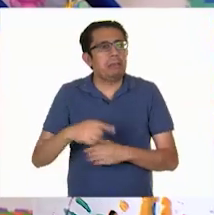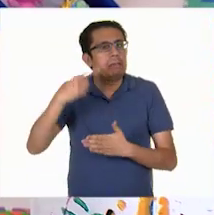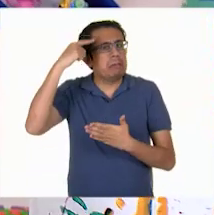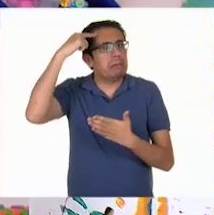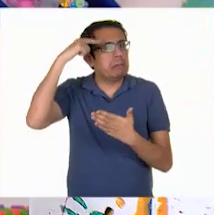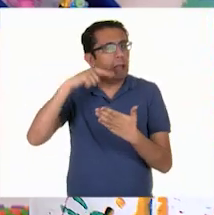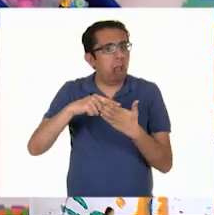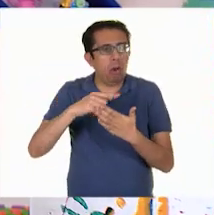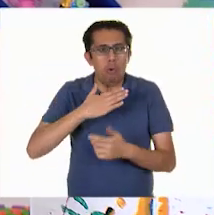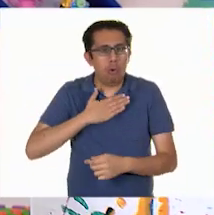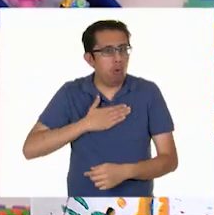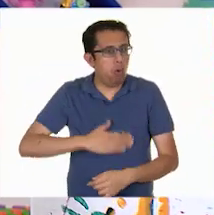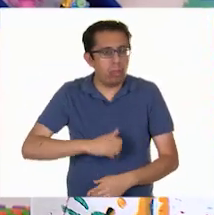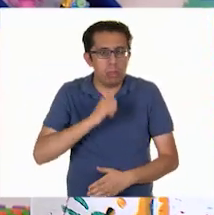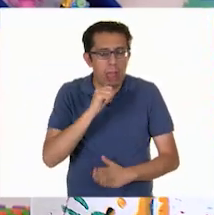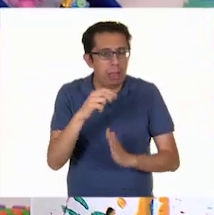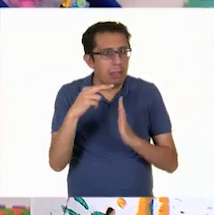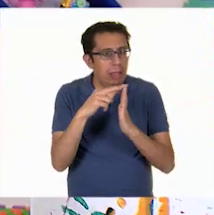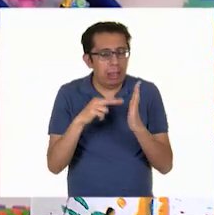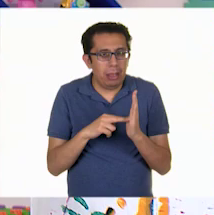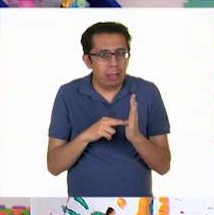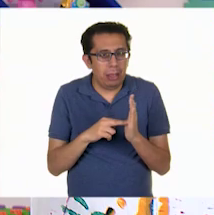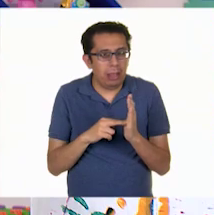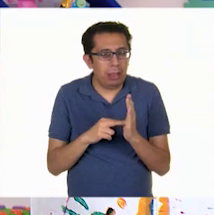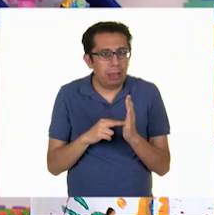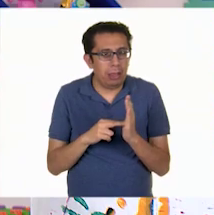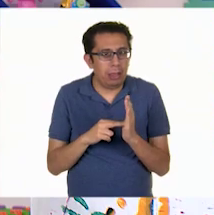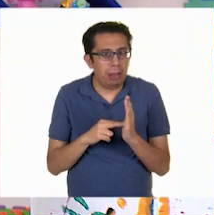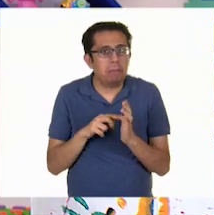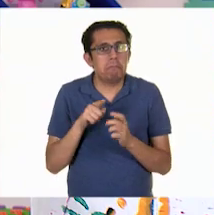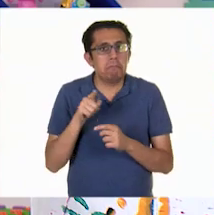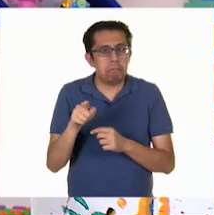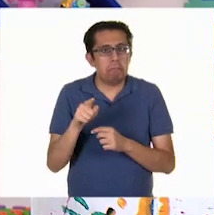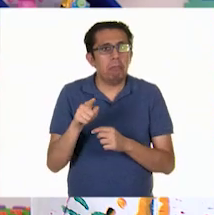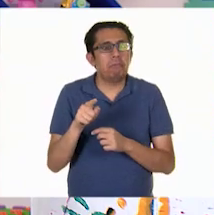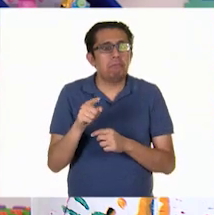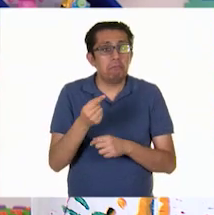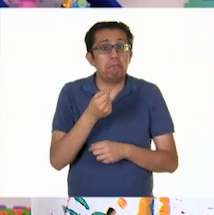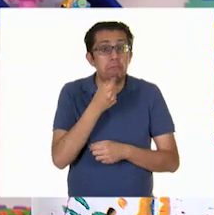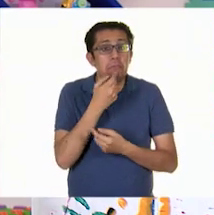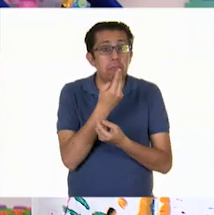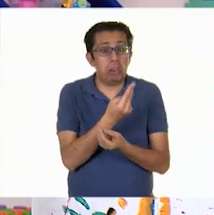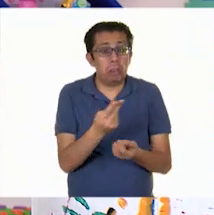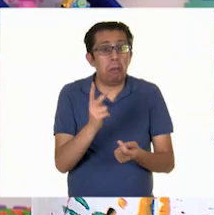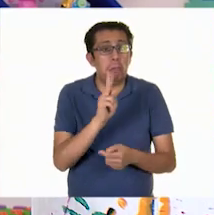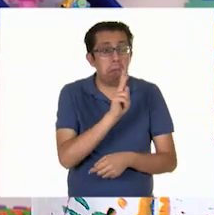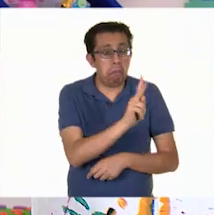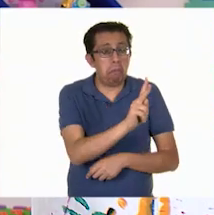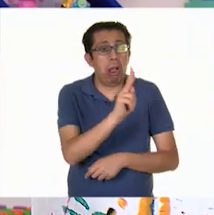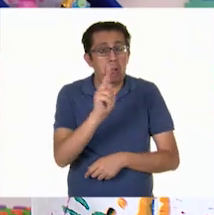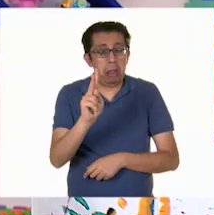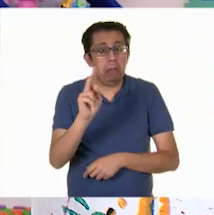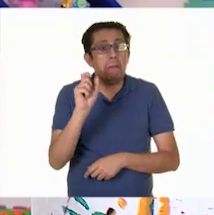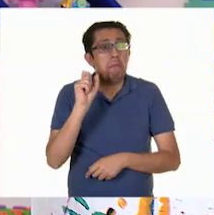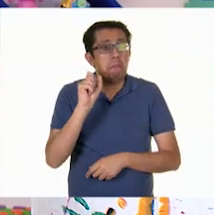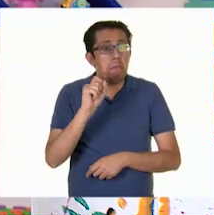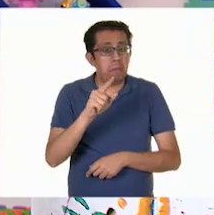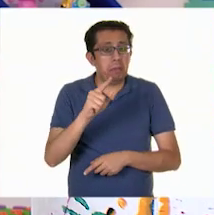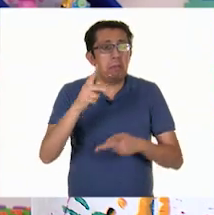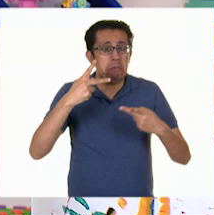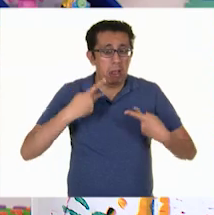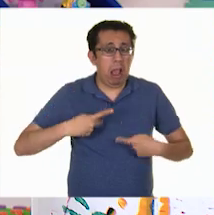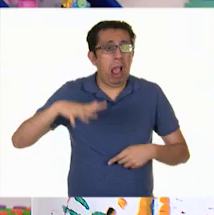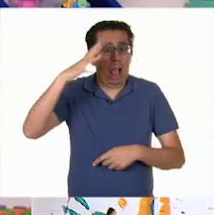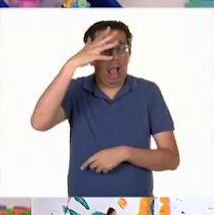regla injusta que planteó Iván la ha pensado muchas niñas y niños, y también las hemos pensado las